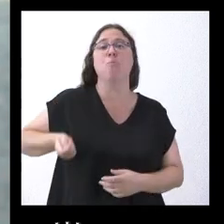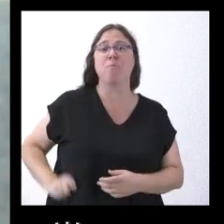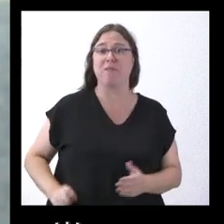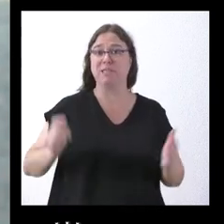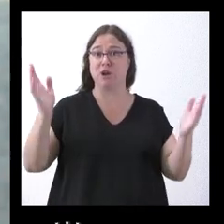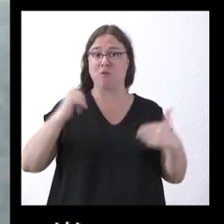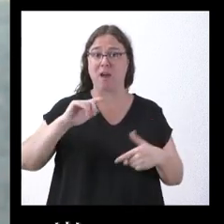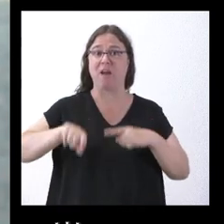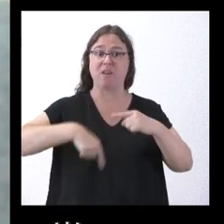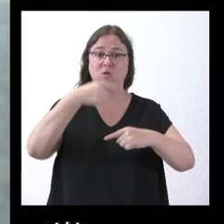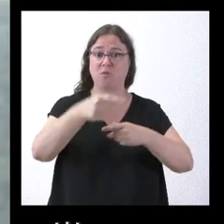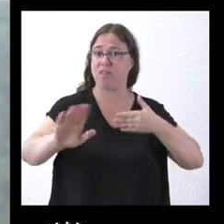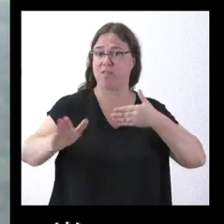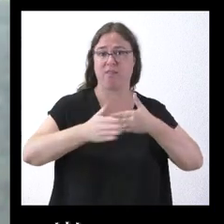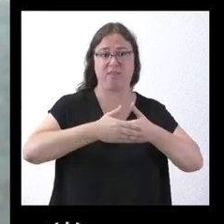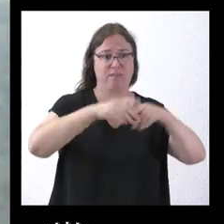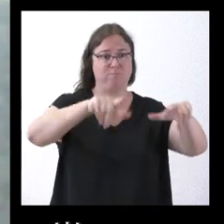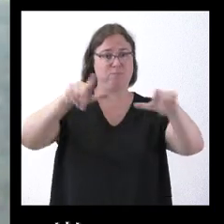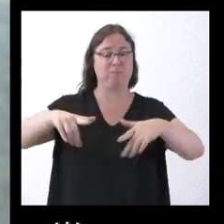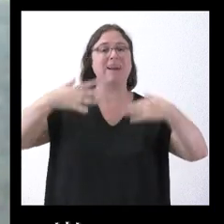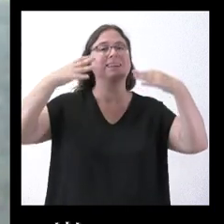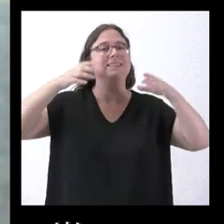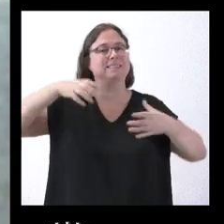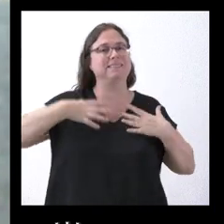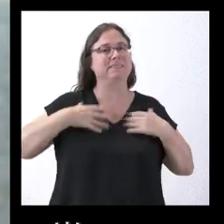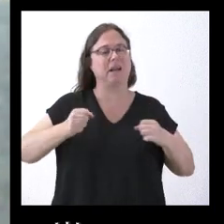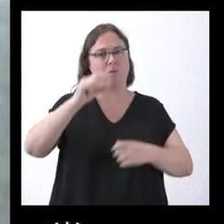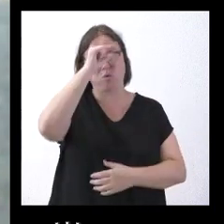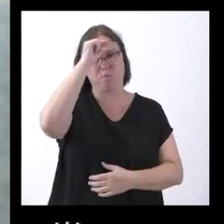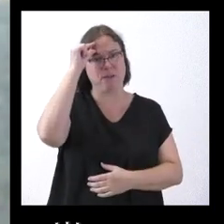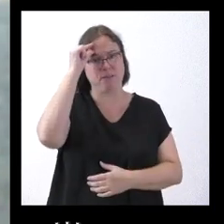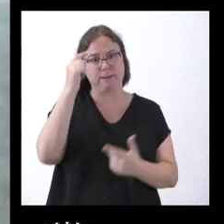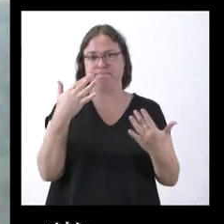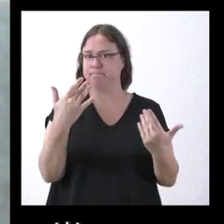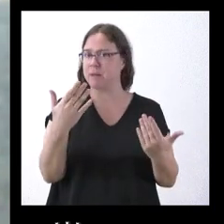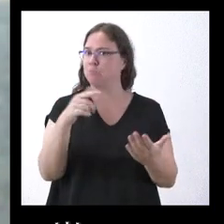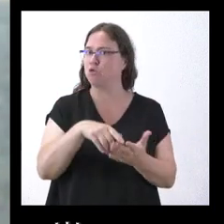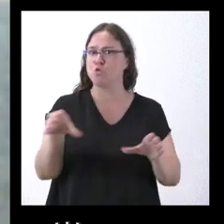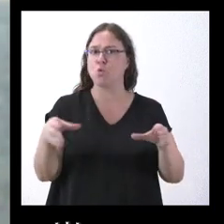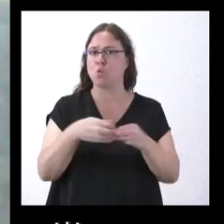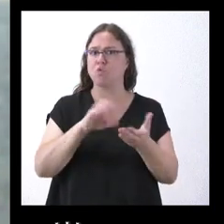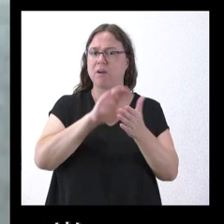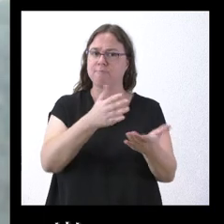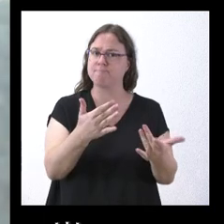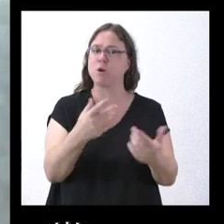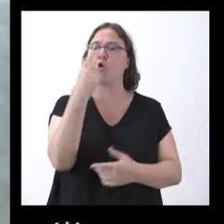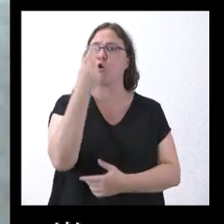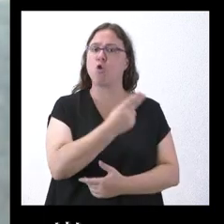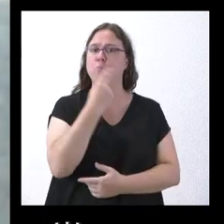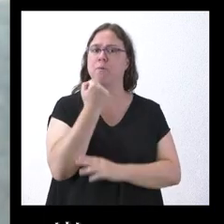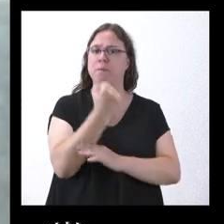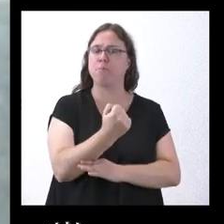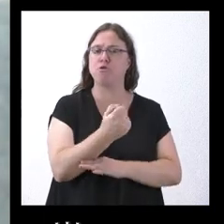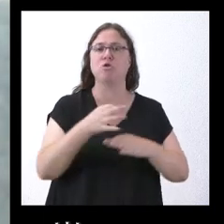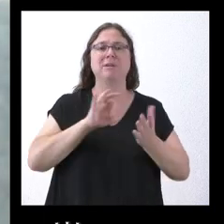en el cierre de dispositivos de salud mental y urgen a la Junta por un compromiso por el servicio. No sé